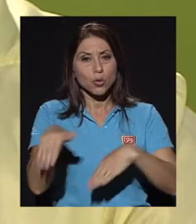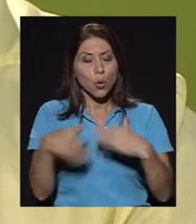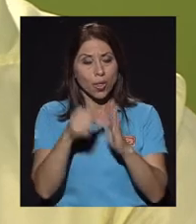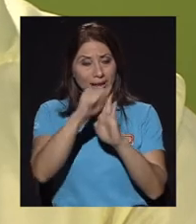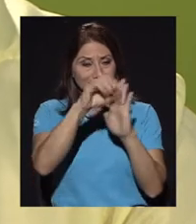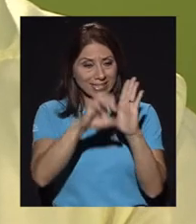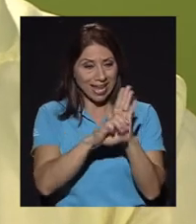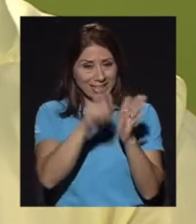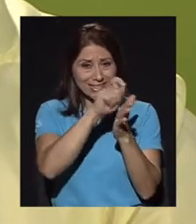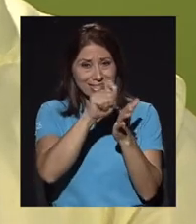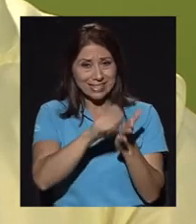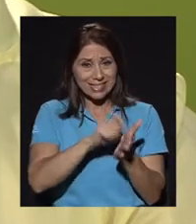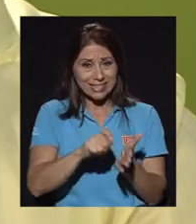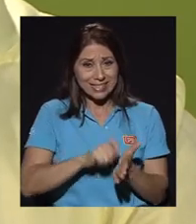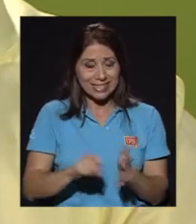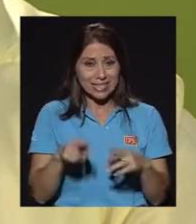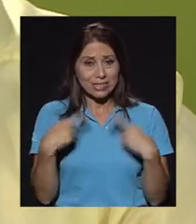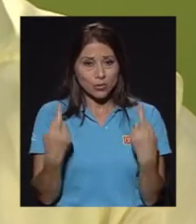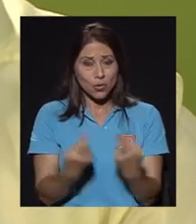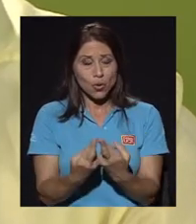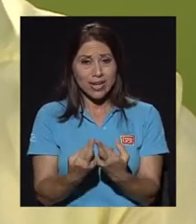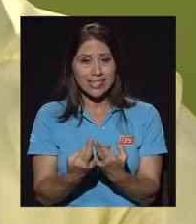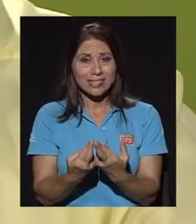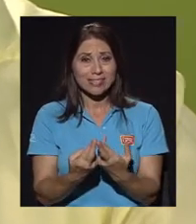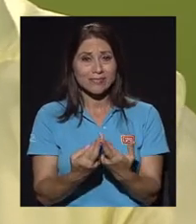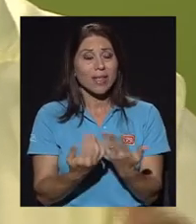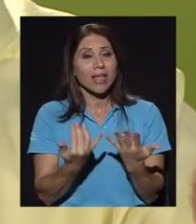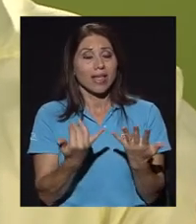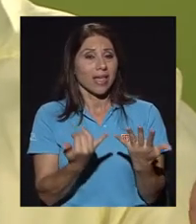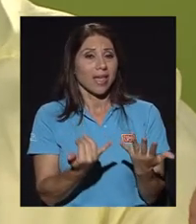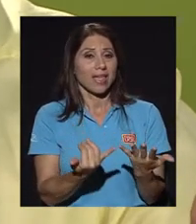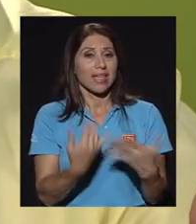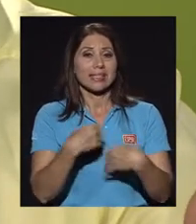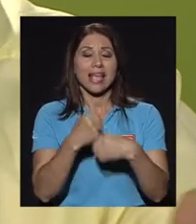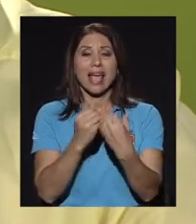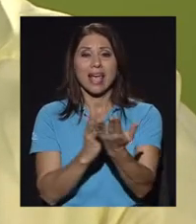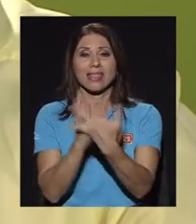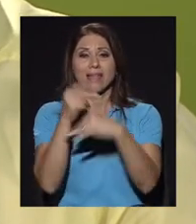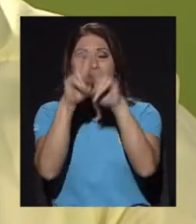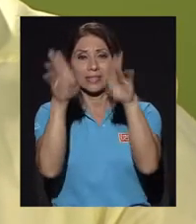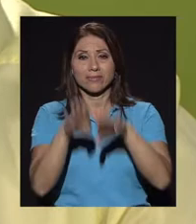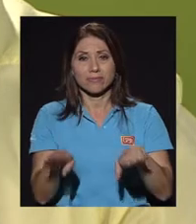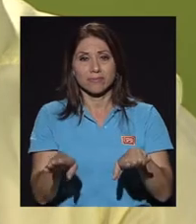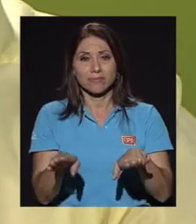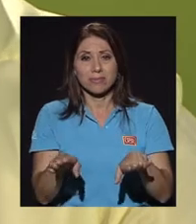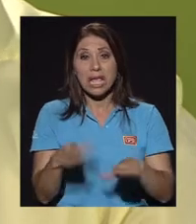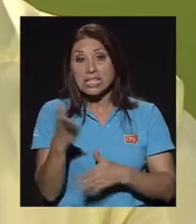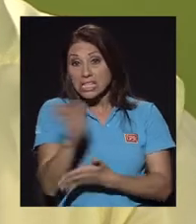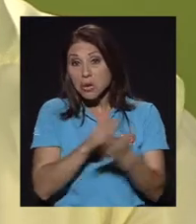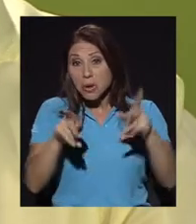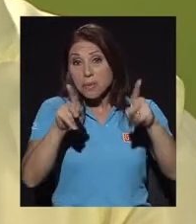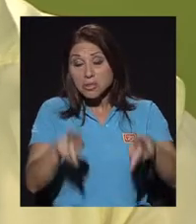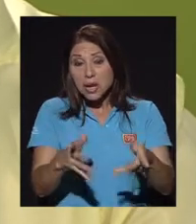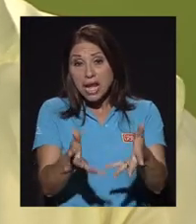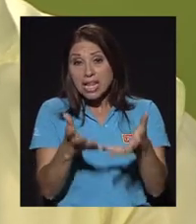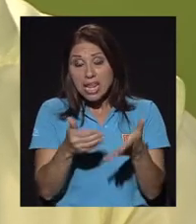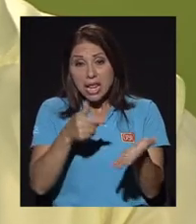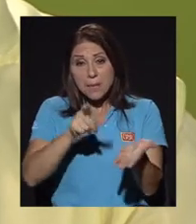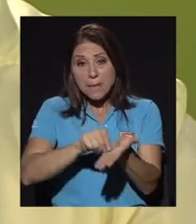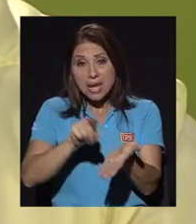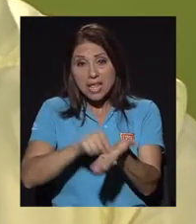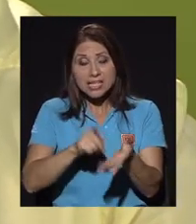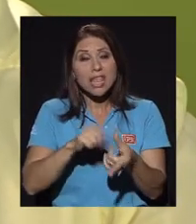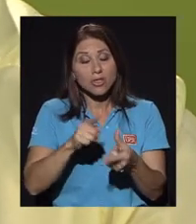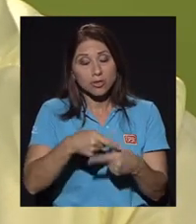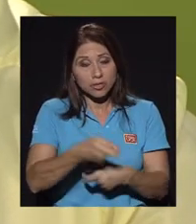digitalización de actas, donde ahora se dan impresas una vez que se solicitan, entonces